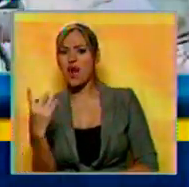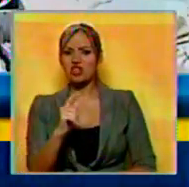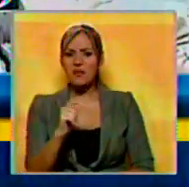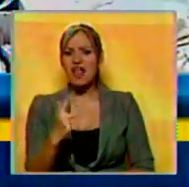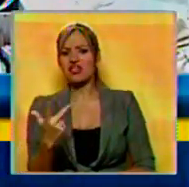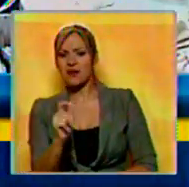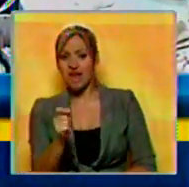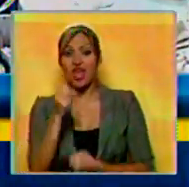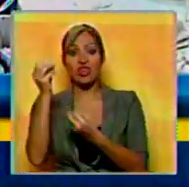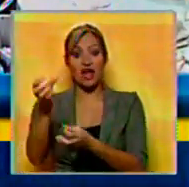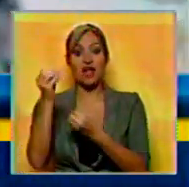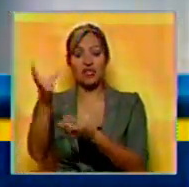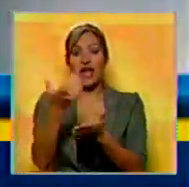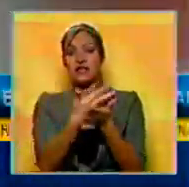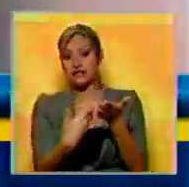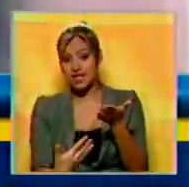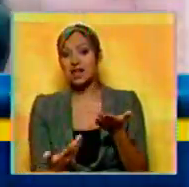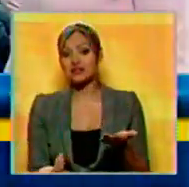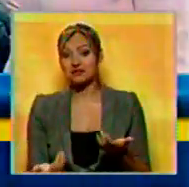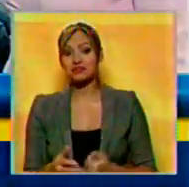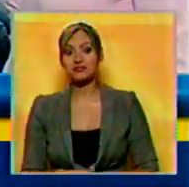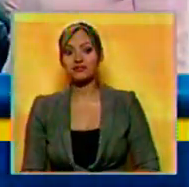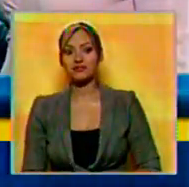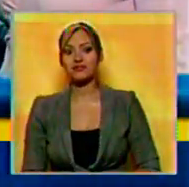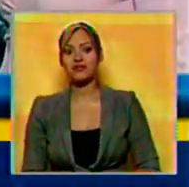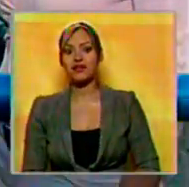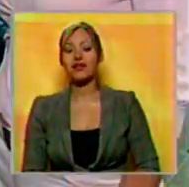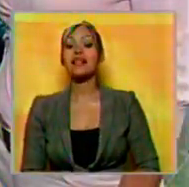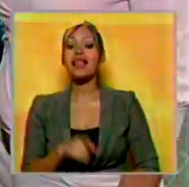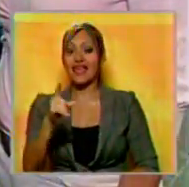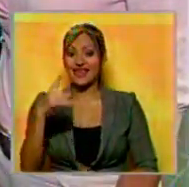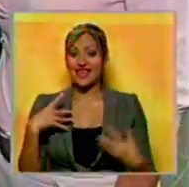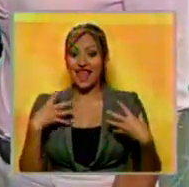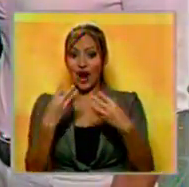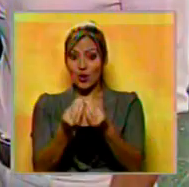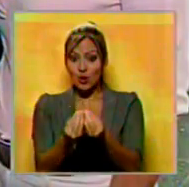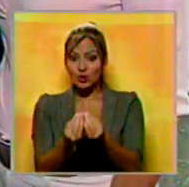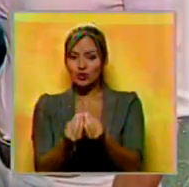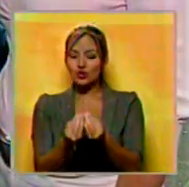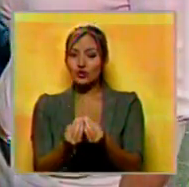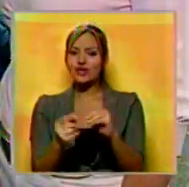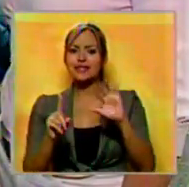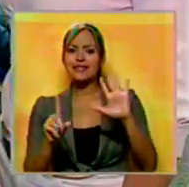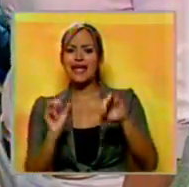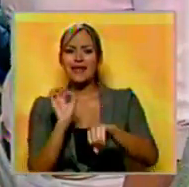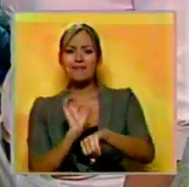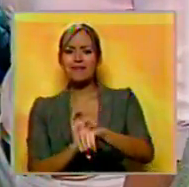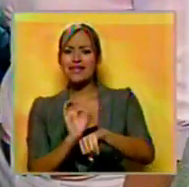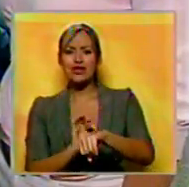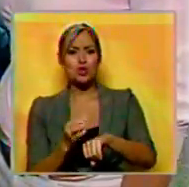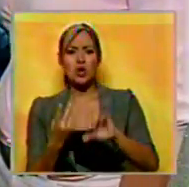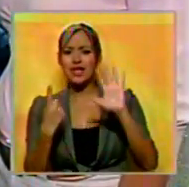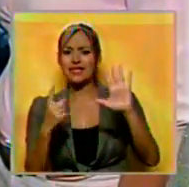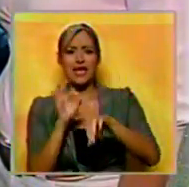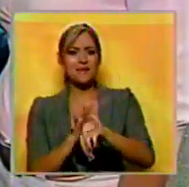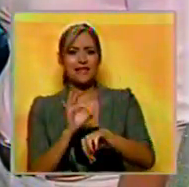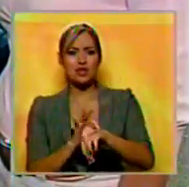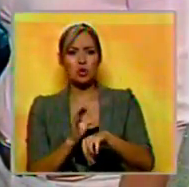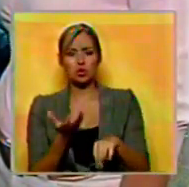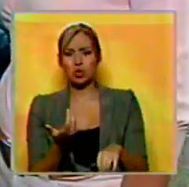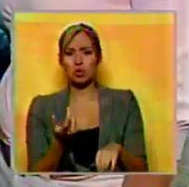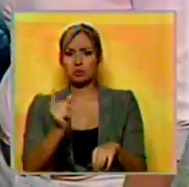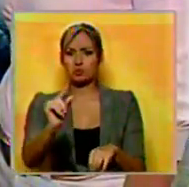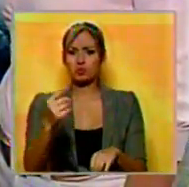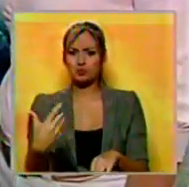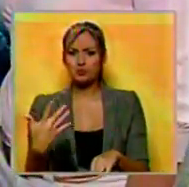cada 3 meses, su sangre. Jaycee Algarra me acompaña. Jaycee, 6 minutos. 6 minutos me tardé